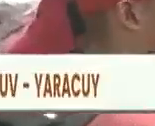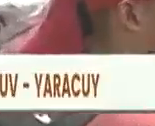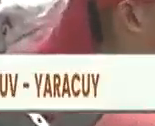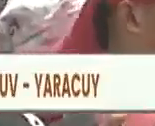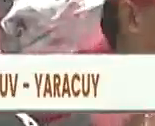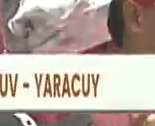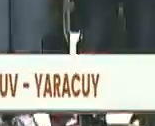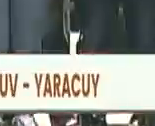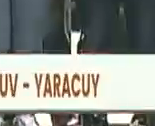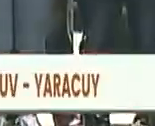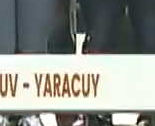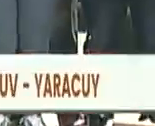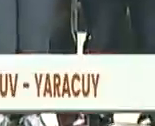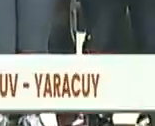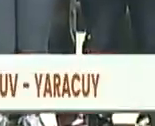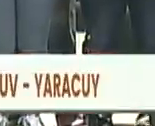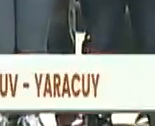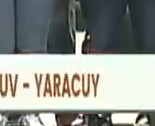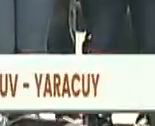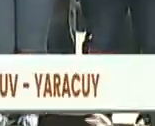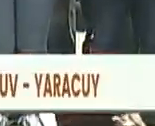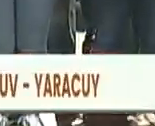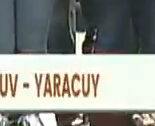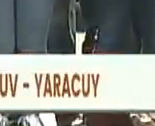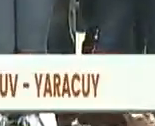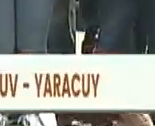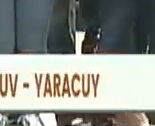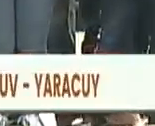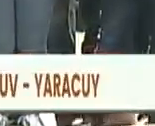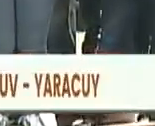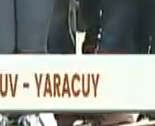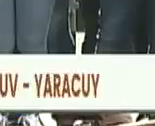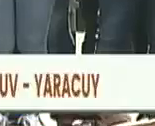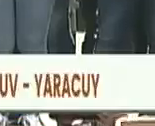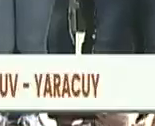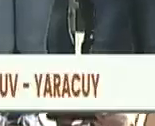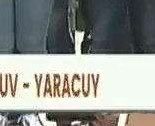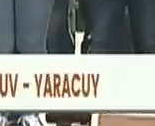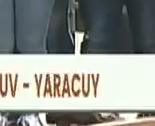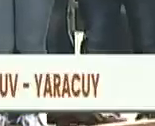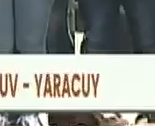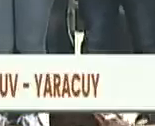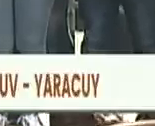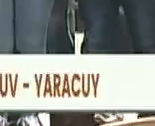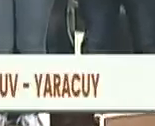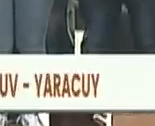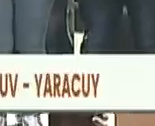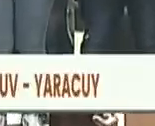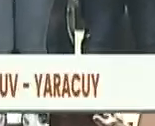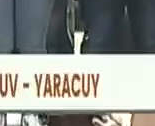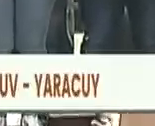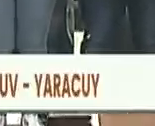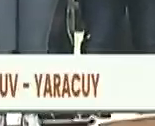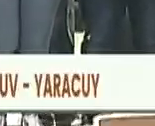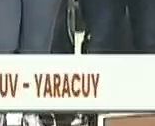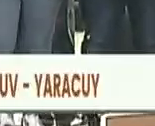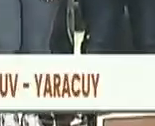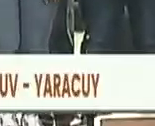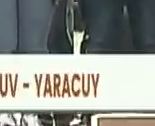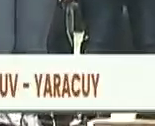20%. Mire, vamos a hacer algo antes de preguntar eso. Vamos a mandarle desde aquí, desde Yaracuy, con toda la fuerza. Que se escuche